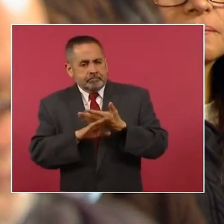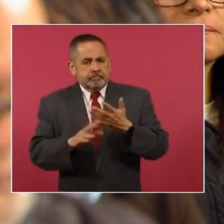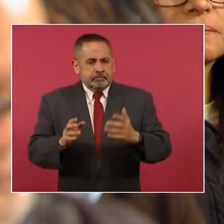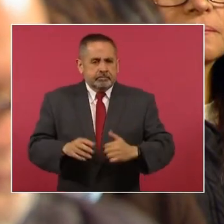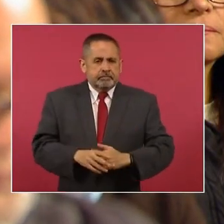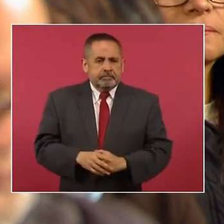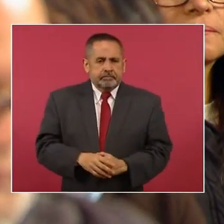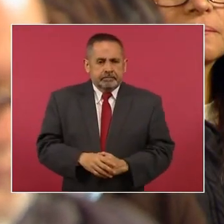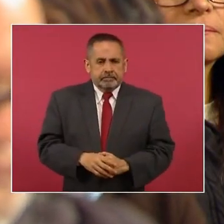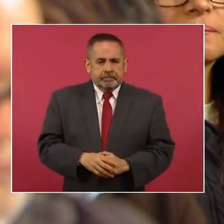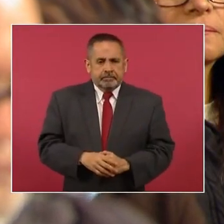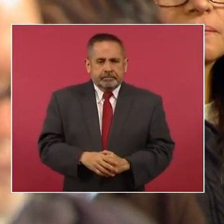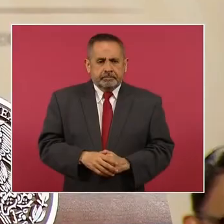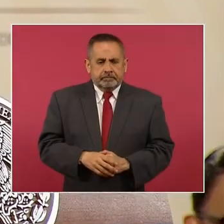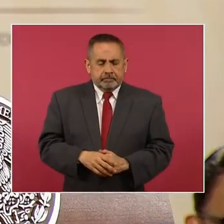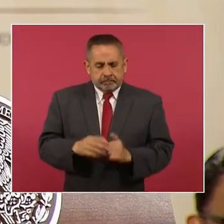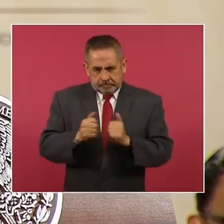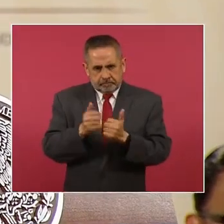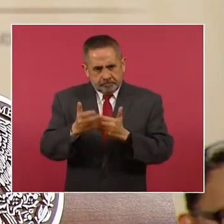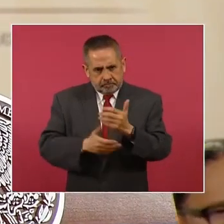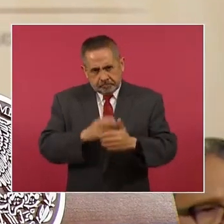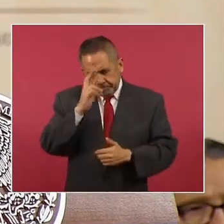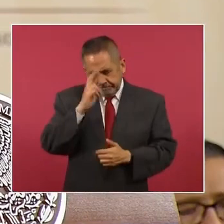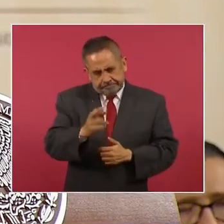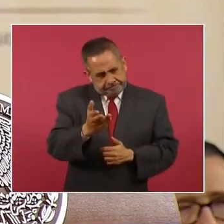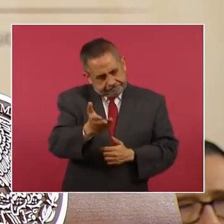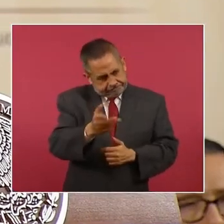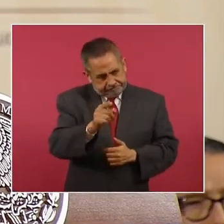Entonces, con todo respeto,